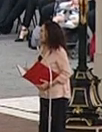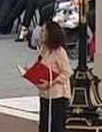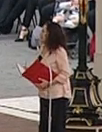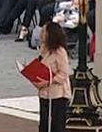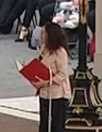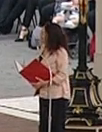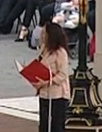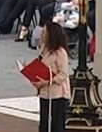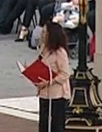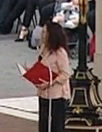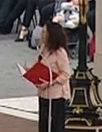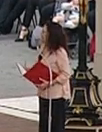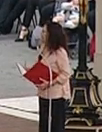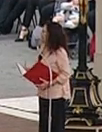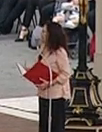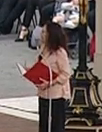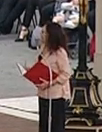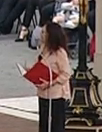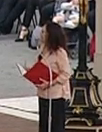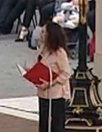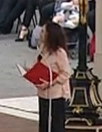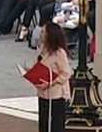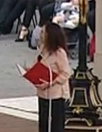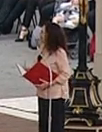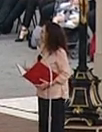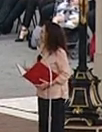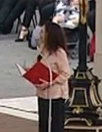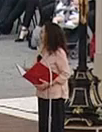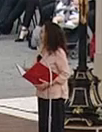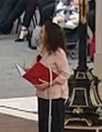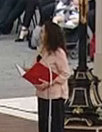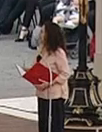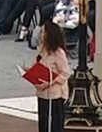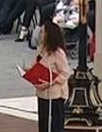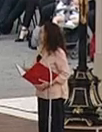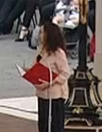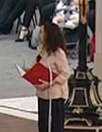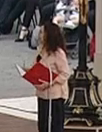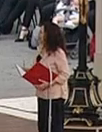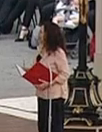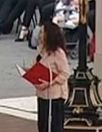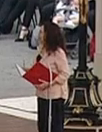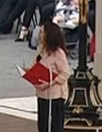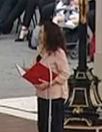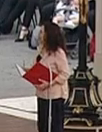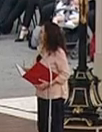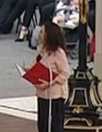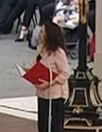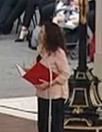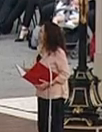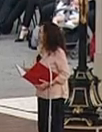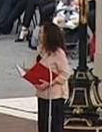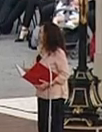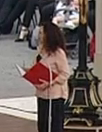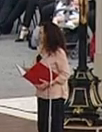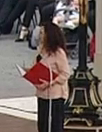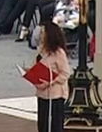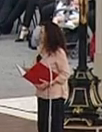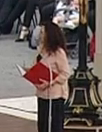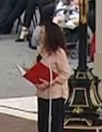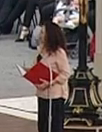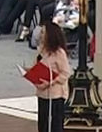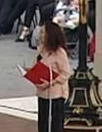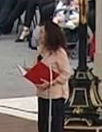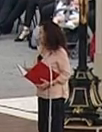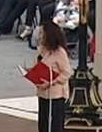cordialmente su afecto filial, que acompañan con sus fervientes oraciones por sus